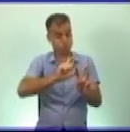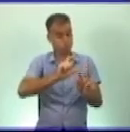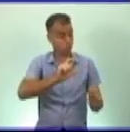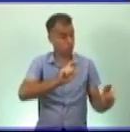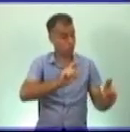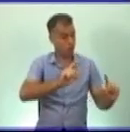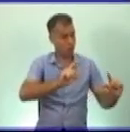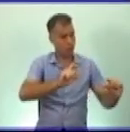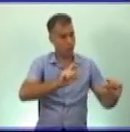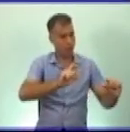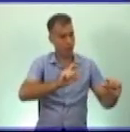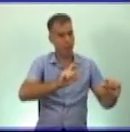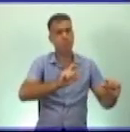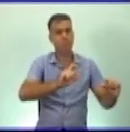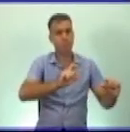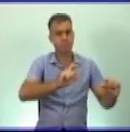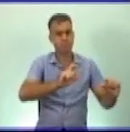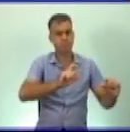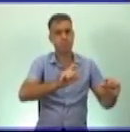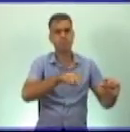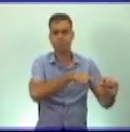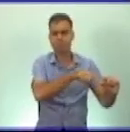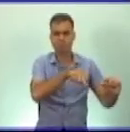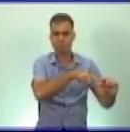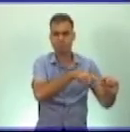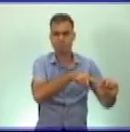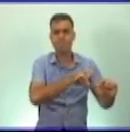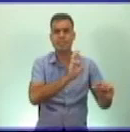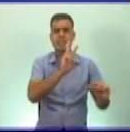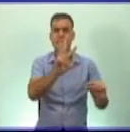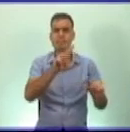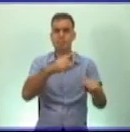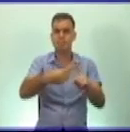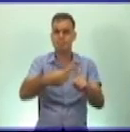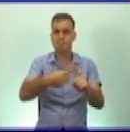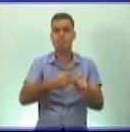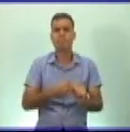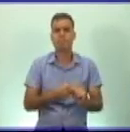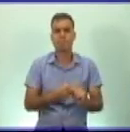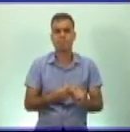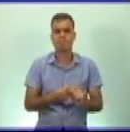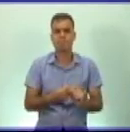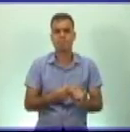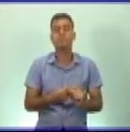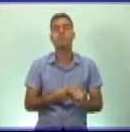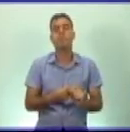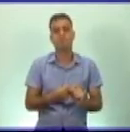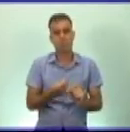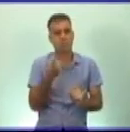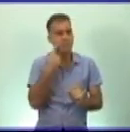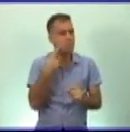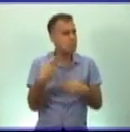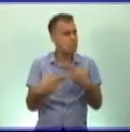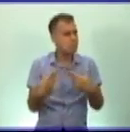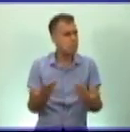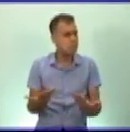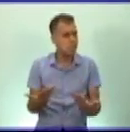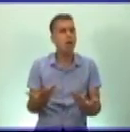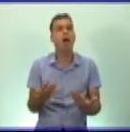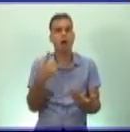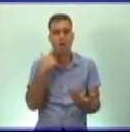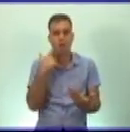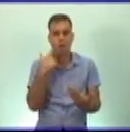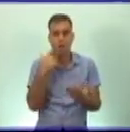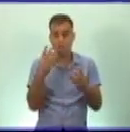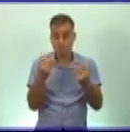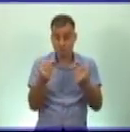saber que el número de oxidación del aluminio es 3 más. Por tanto, evidentemente, ¿qué ocurrió? Hay variación en los números